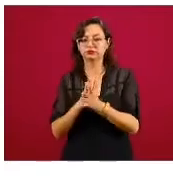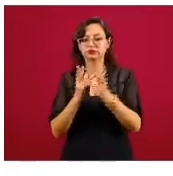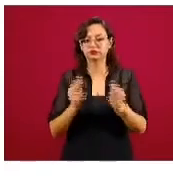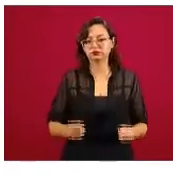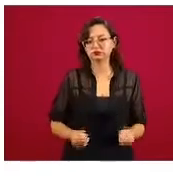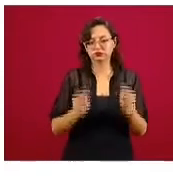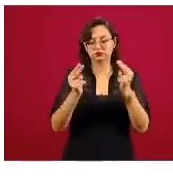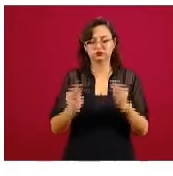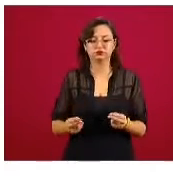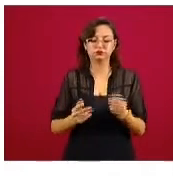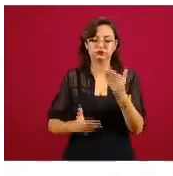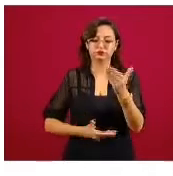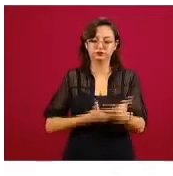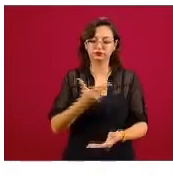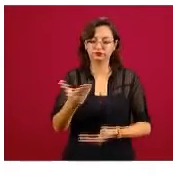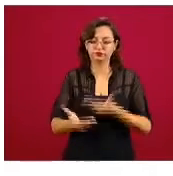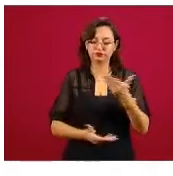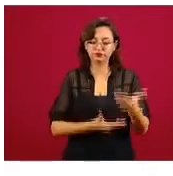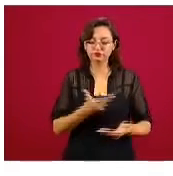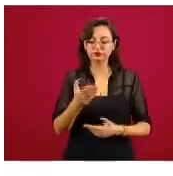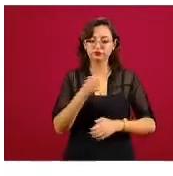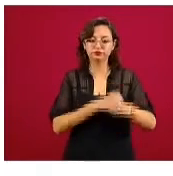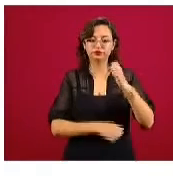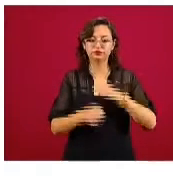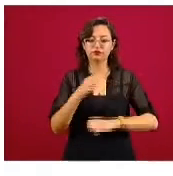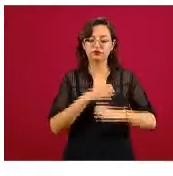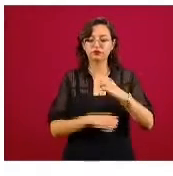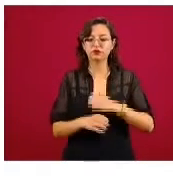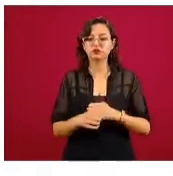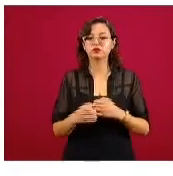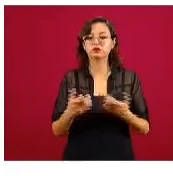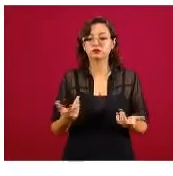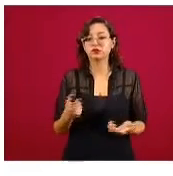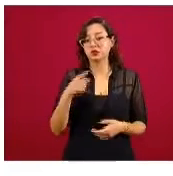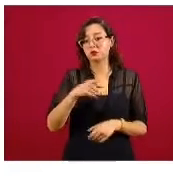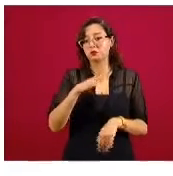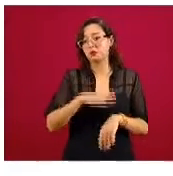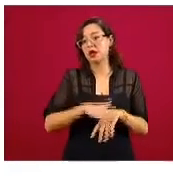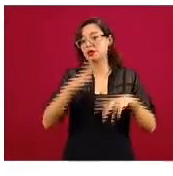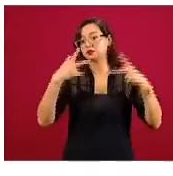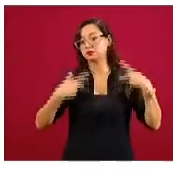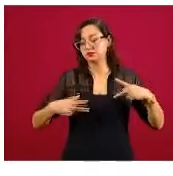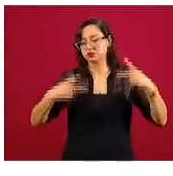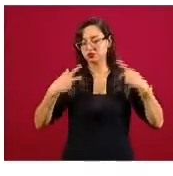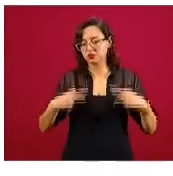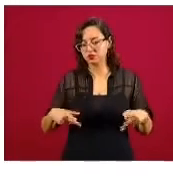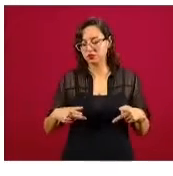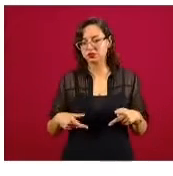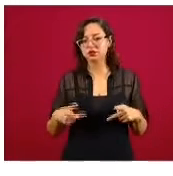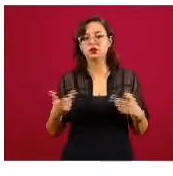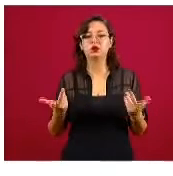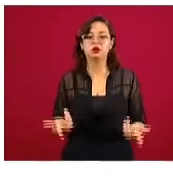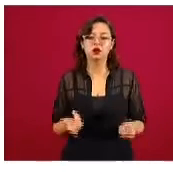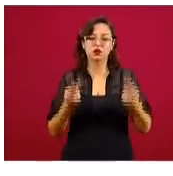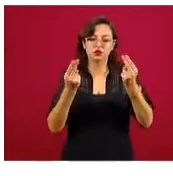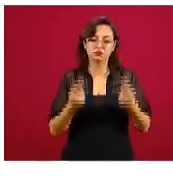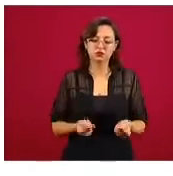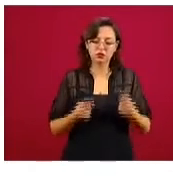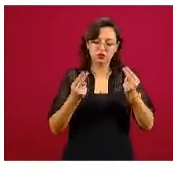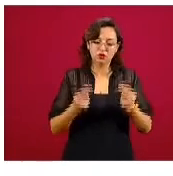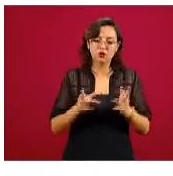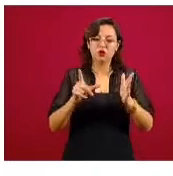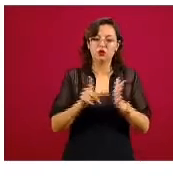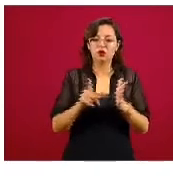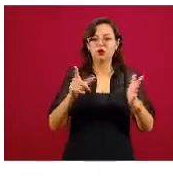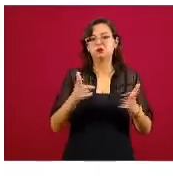comercio y servicio para empresas, son las que concentran más. Entonces, en este caso, los comercios son